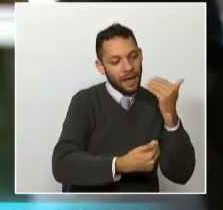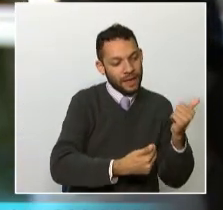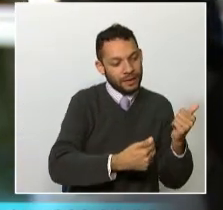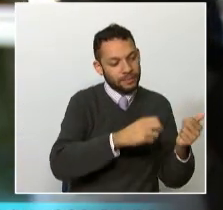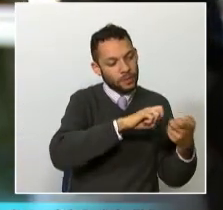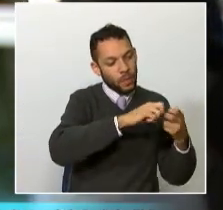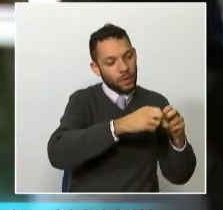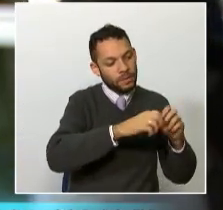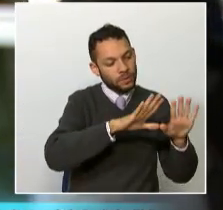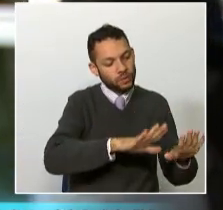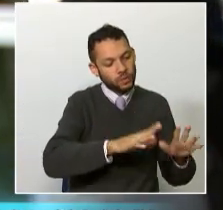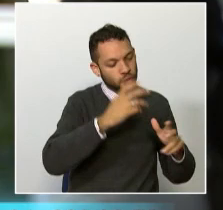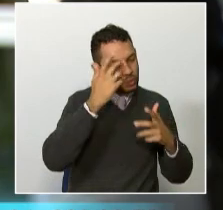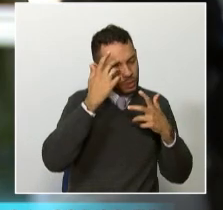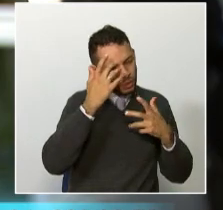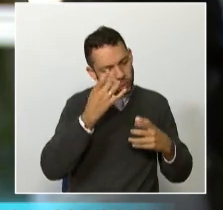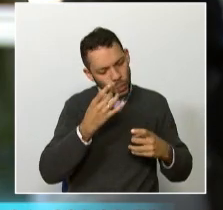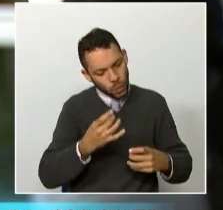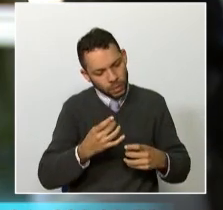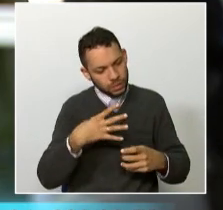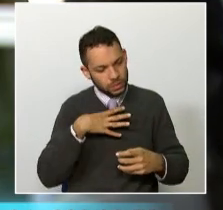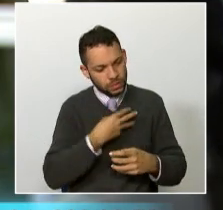Nos interesa toda en conjunto,